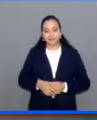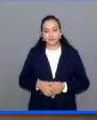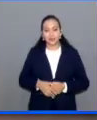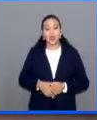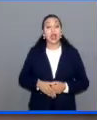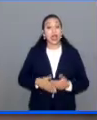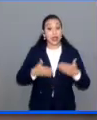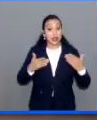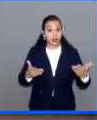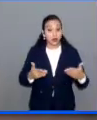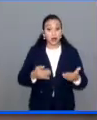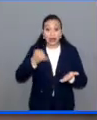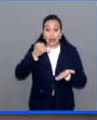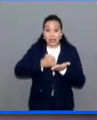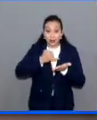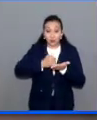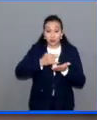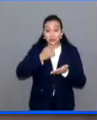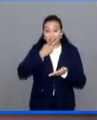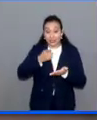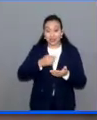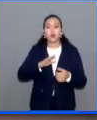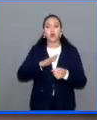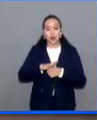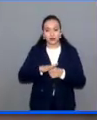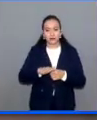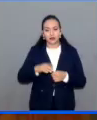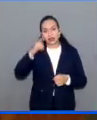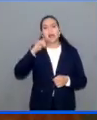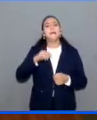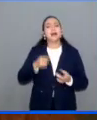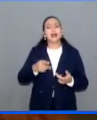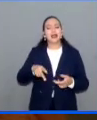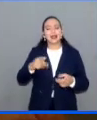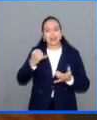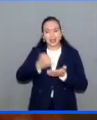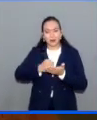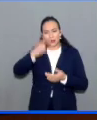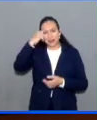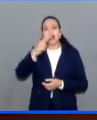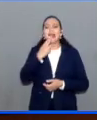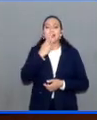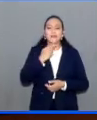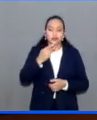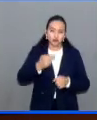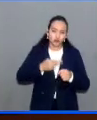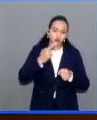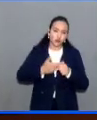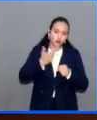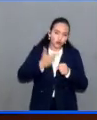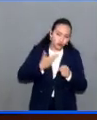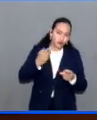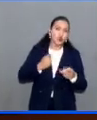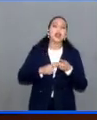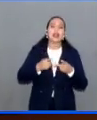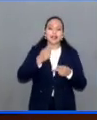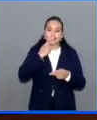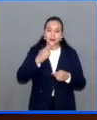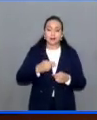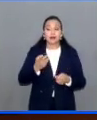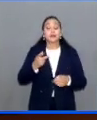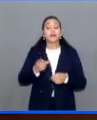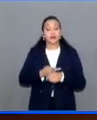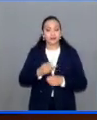impuestos saludables derivados del aumento al IEPS de bebidas azucaradas y tabaco, acusaron. Nos dicen que